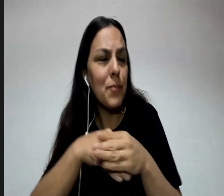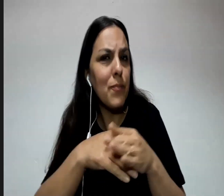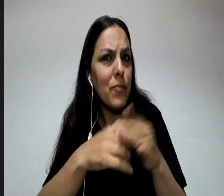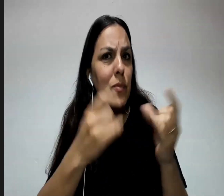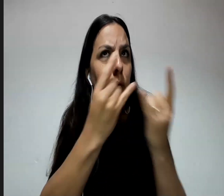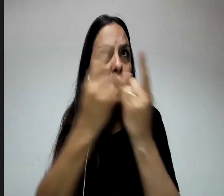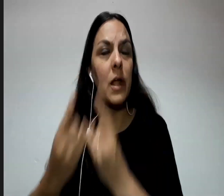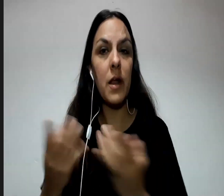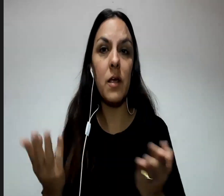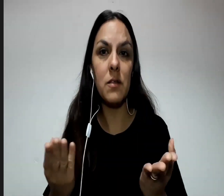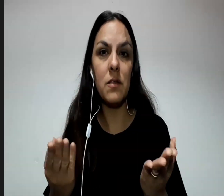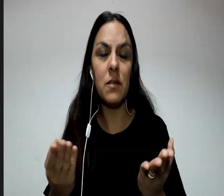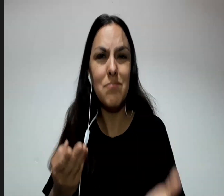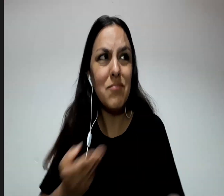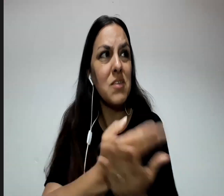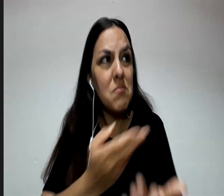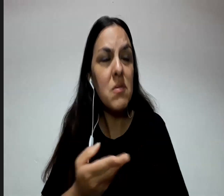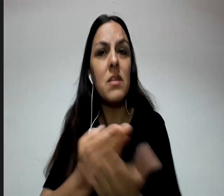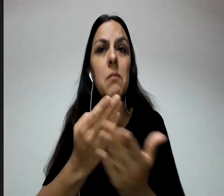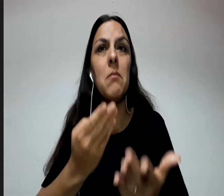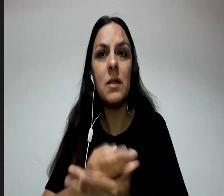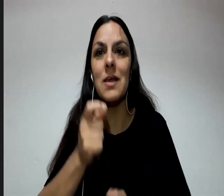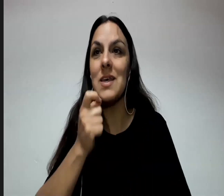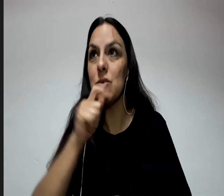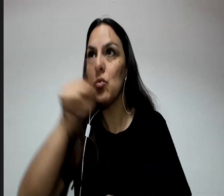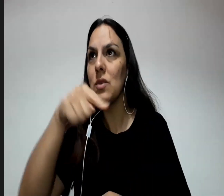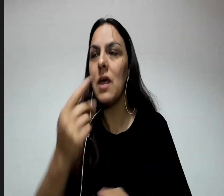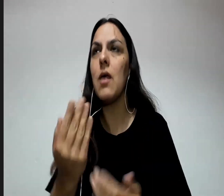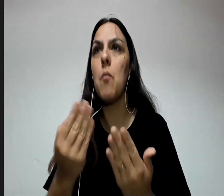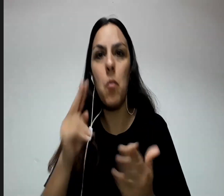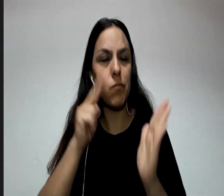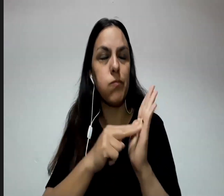Si ustedes lo alcanzan a ver acá, bueno, no se ve. Bueno,